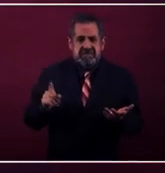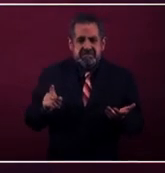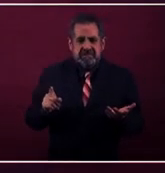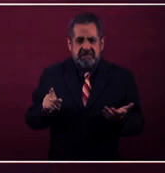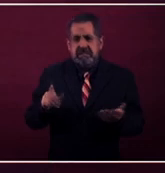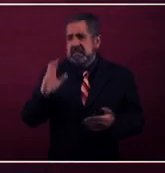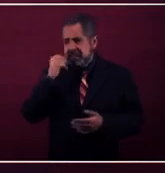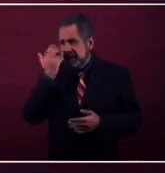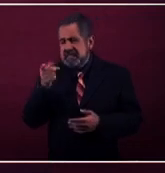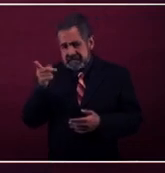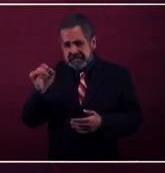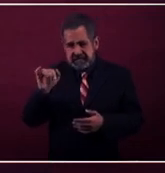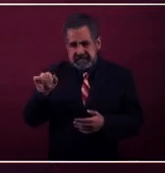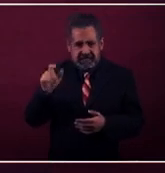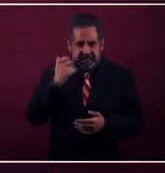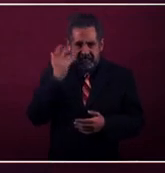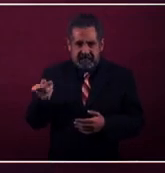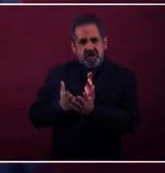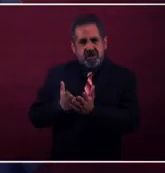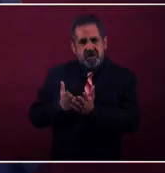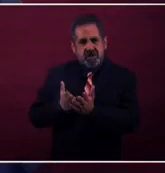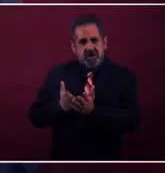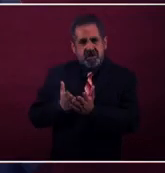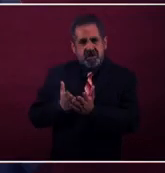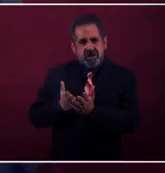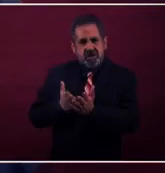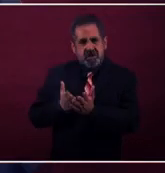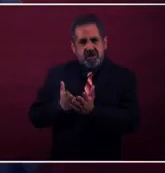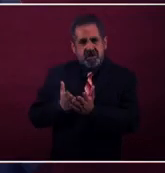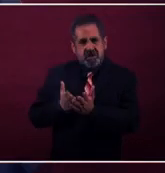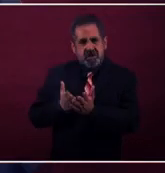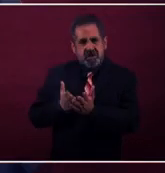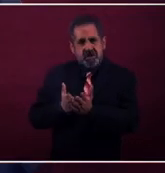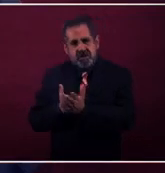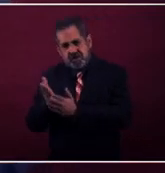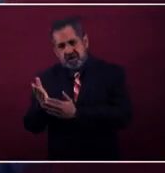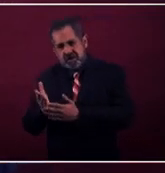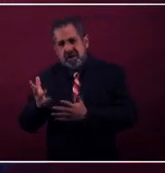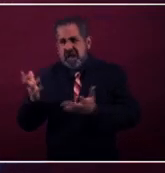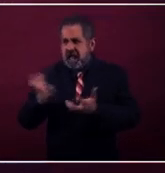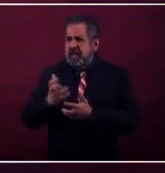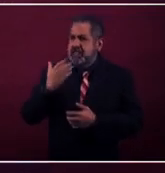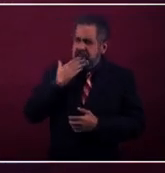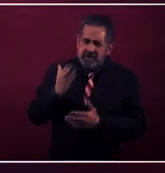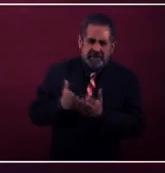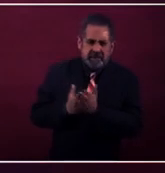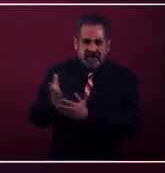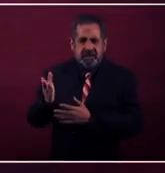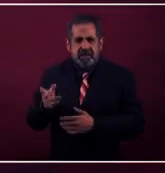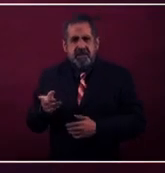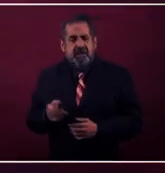sí quiere actuar con rectitud, está actuando bien,